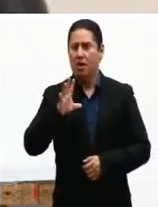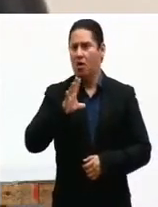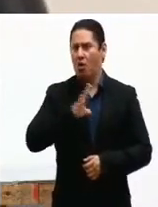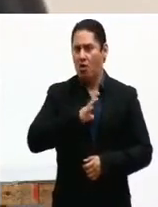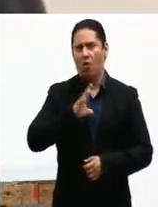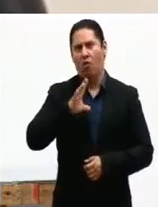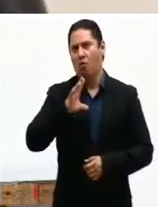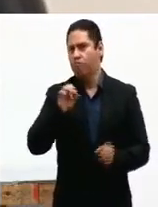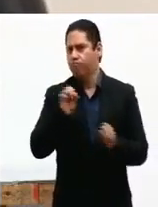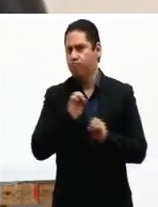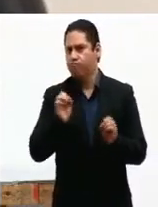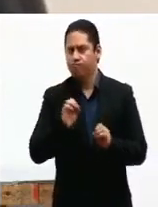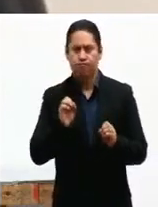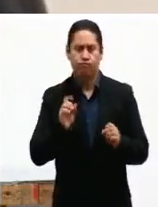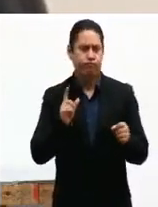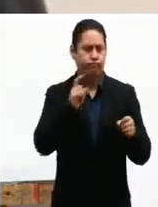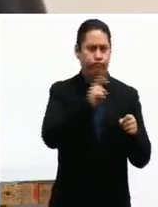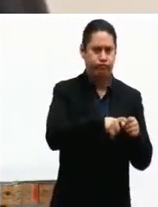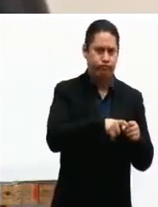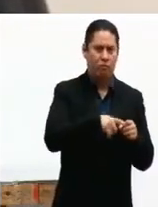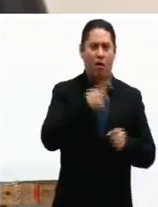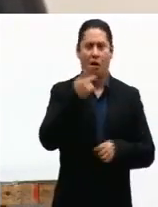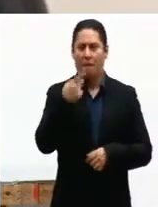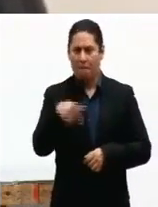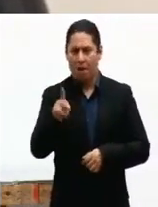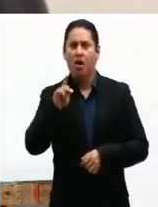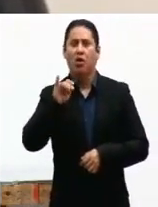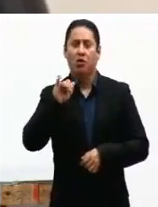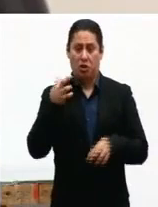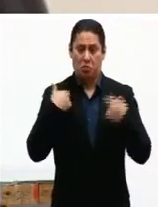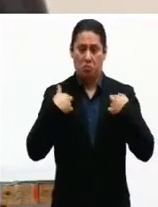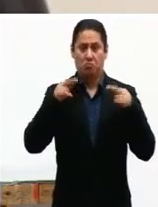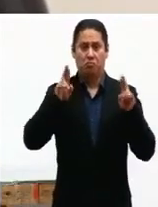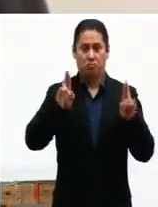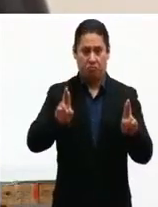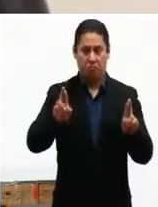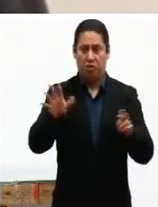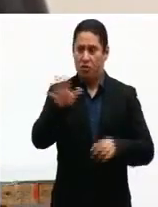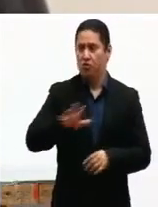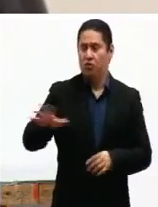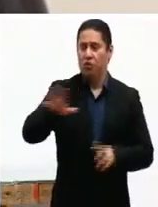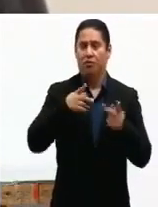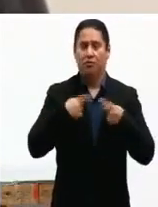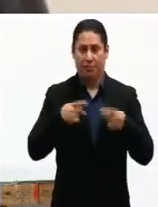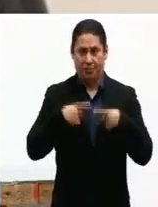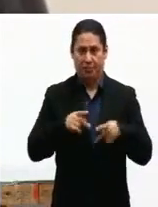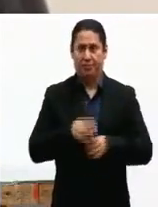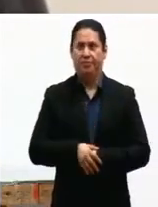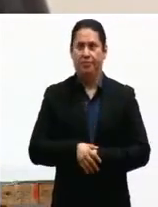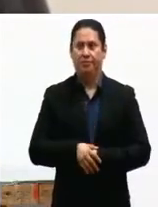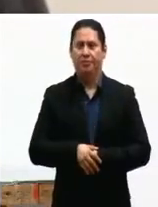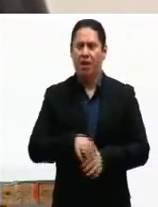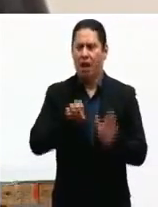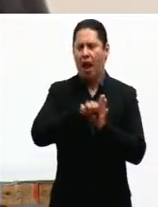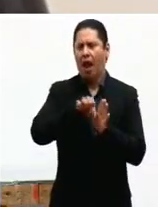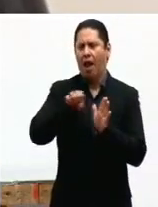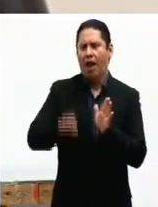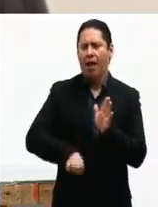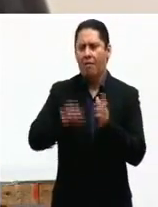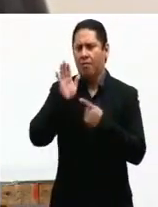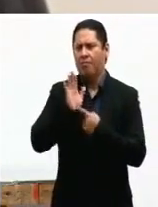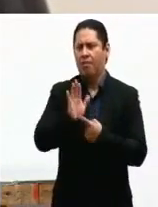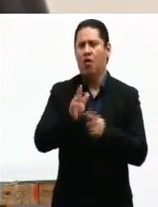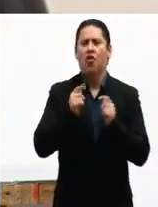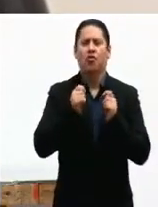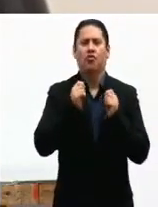esa comisión, pero que sí representan a ciudadanos y ciudadanas, a chiapanecos y a chiapanecas. Yo les voy a poner de ejemplo lo que está pasando